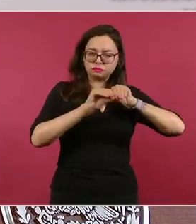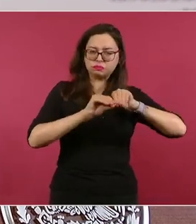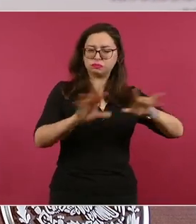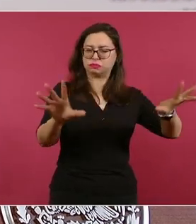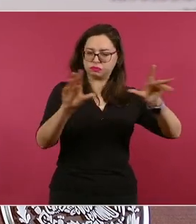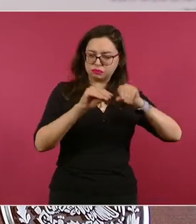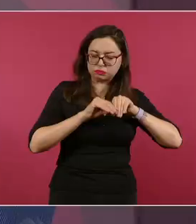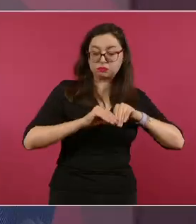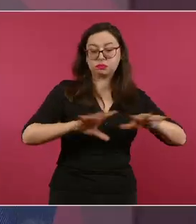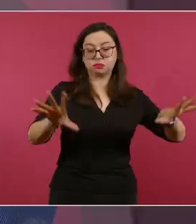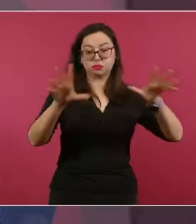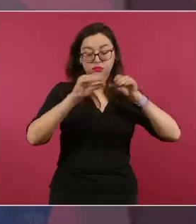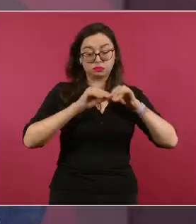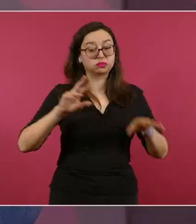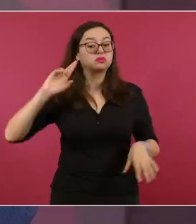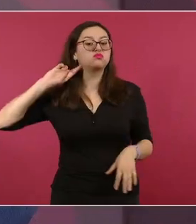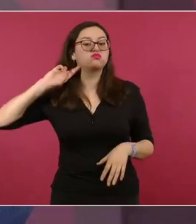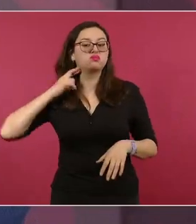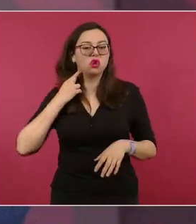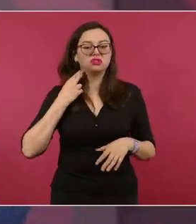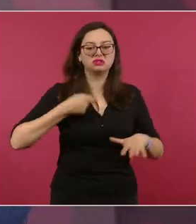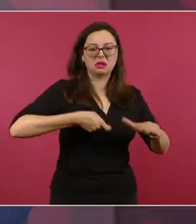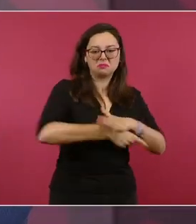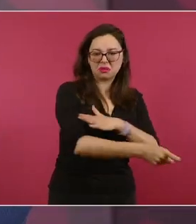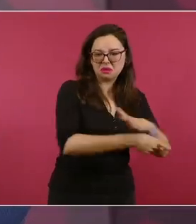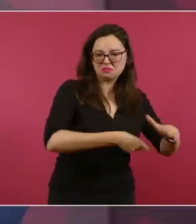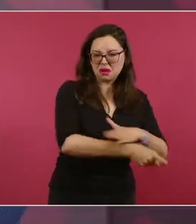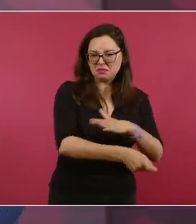de bots,